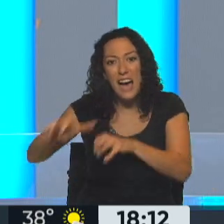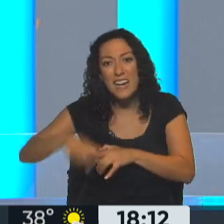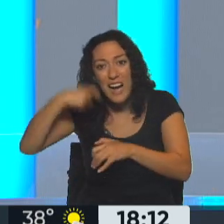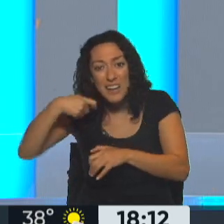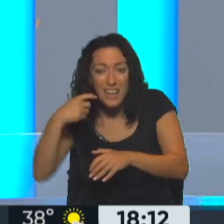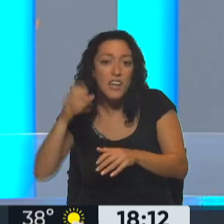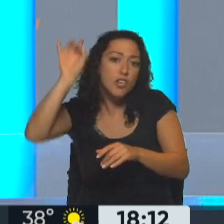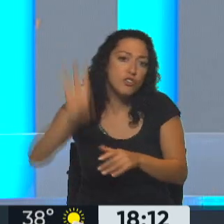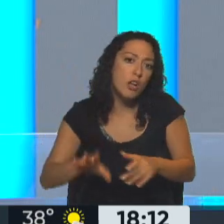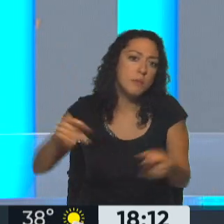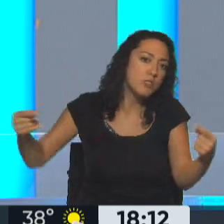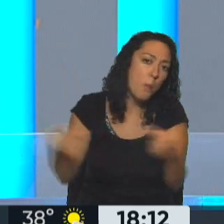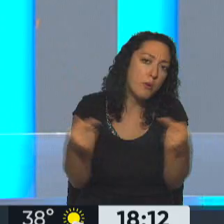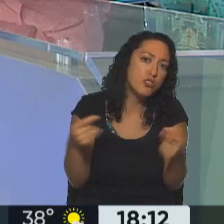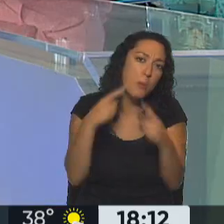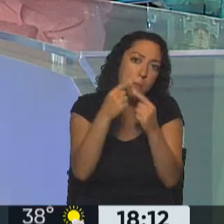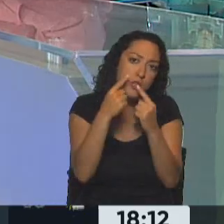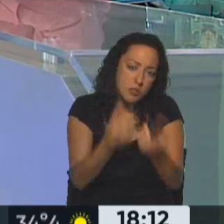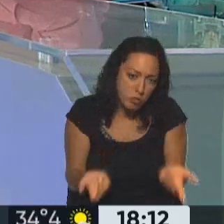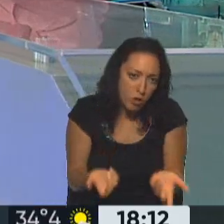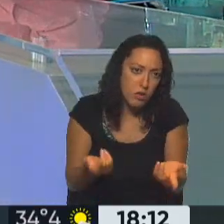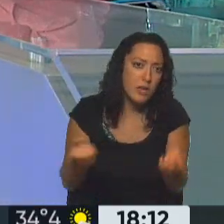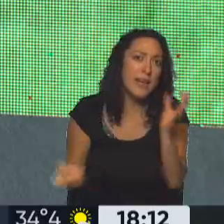al bando contrario para el que fue creada Gracias Pedro